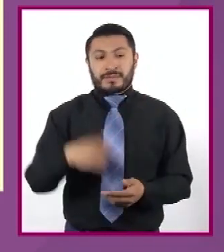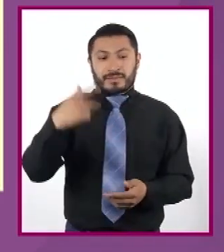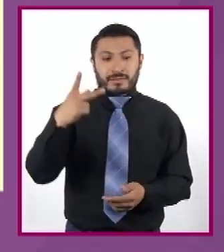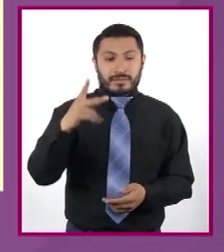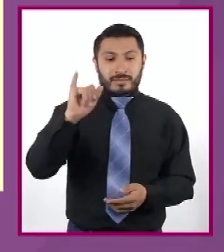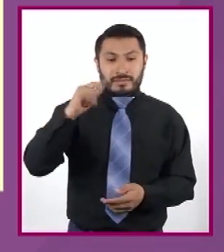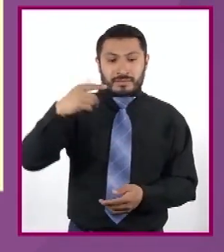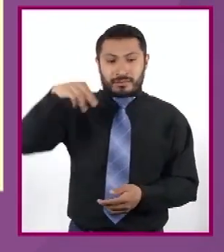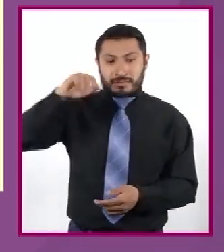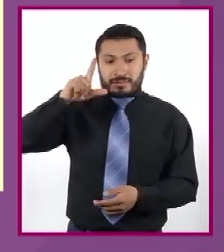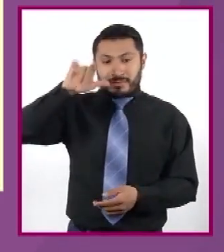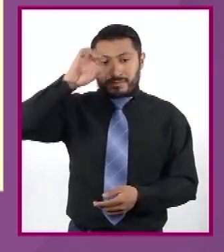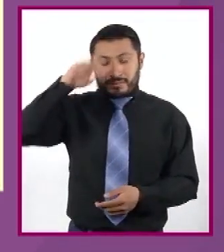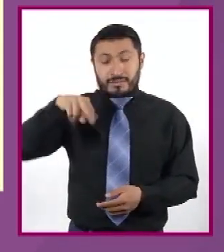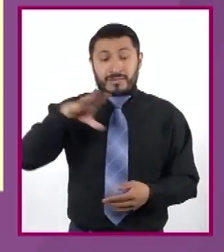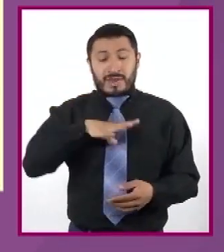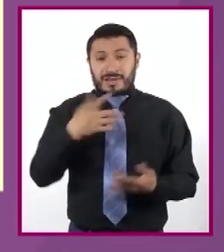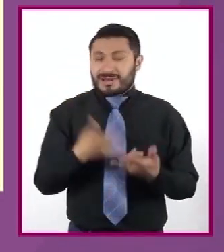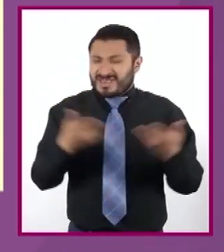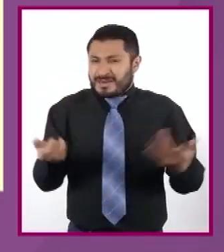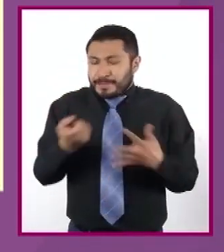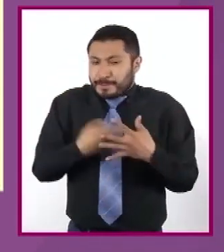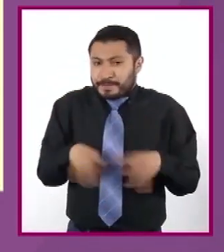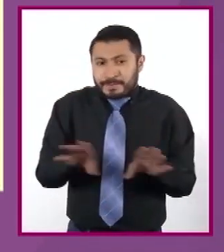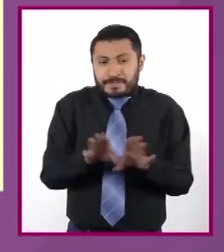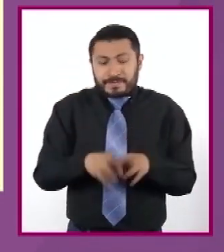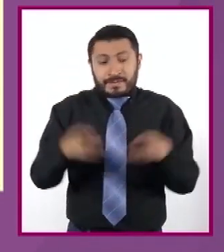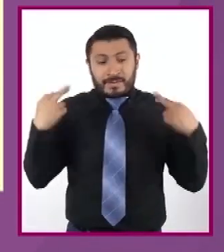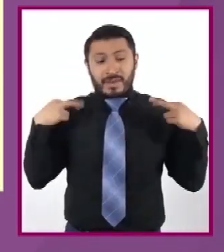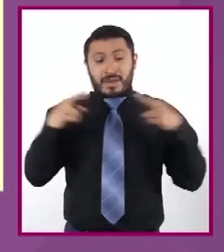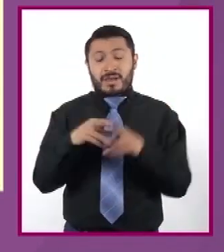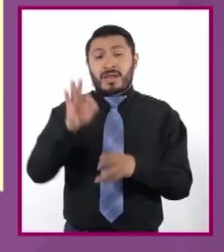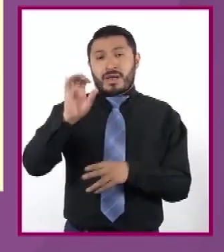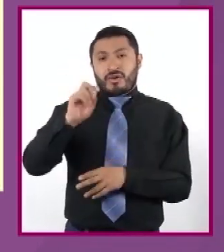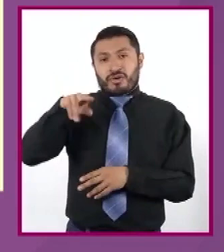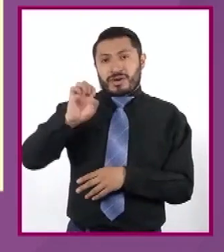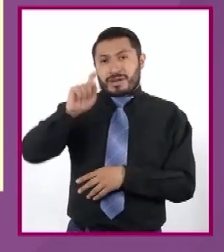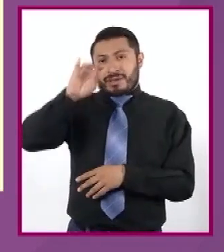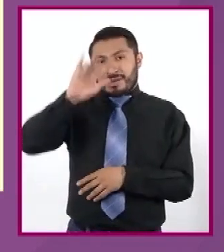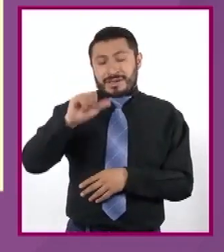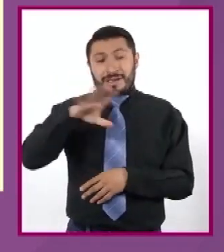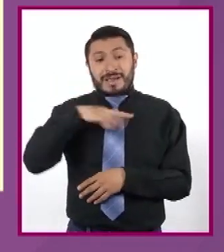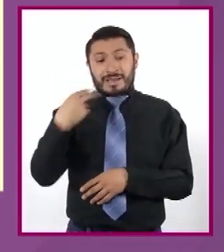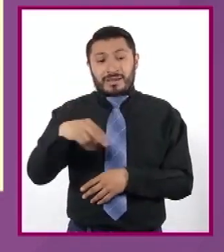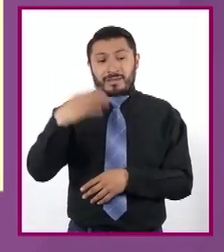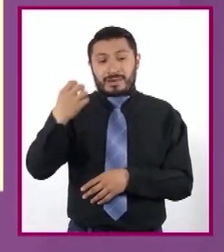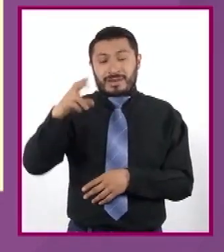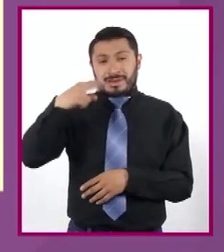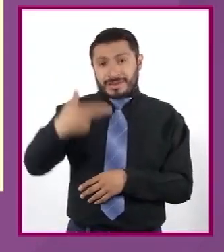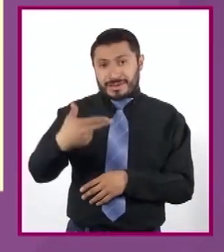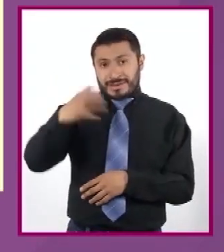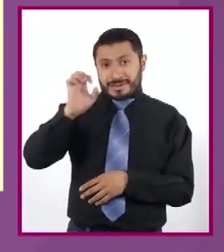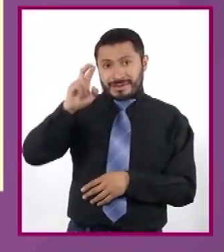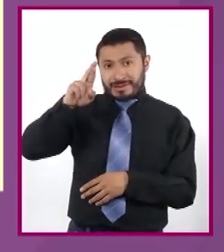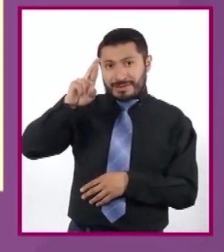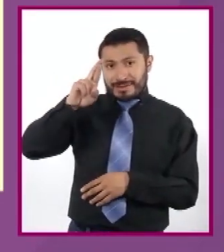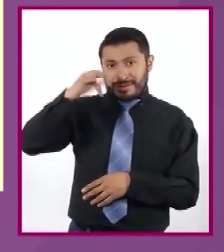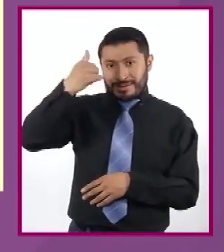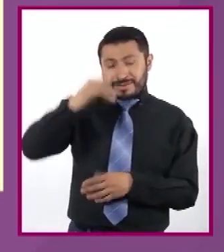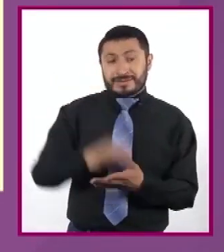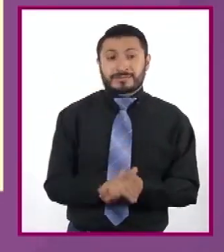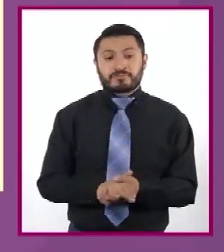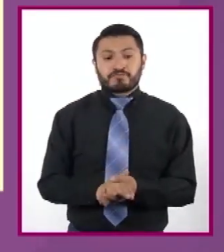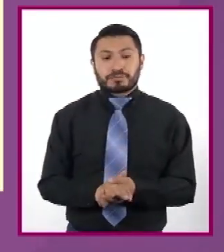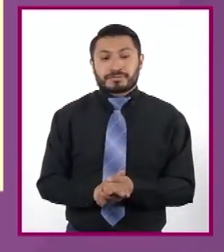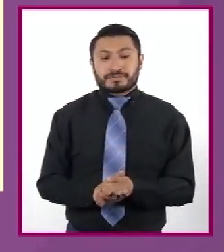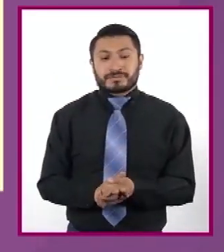Pigmalión. Esta historia comienza con un profesor de fonética llamado Henry Higgins, quien transcribe a la salida del